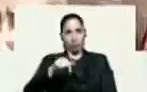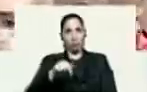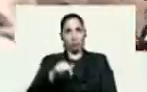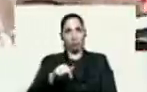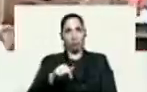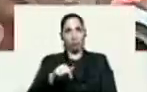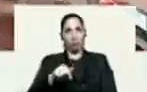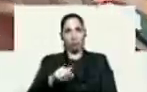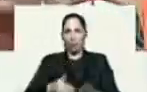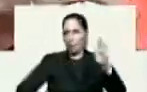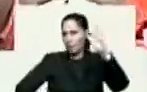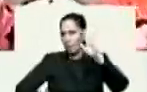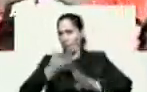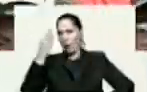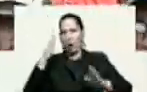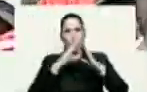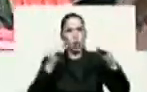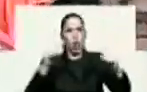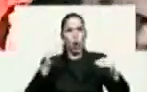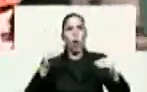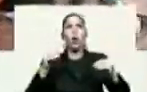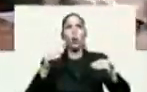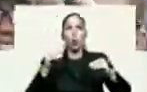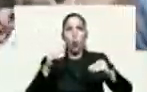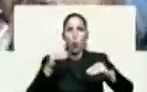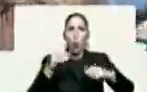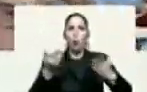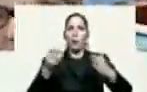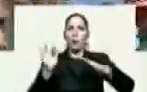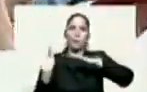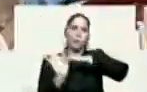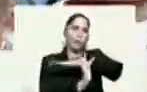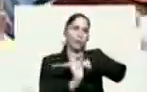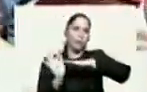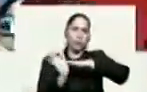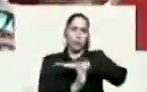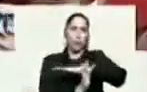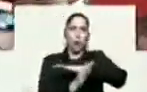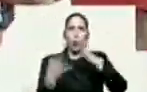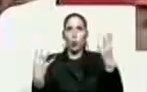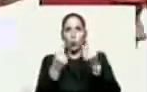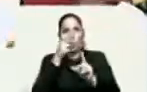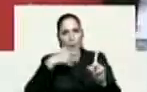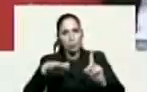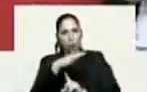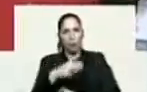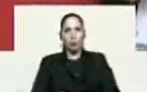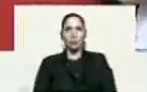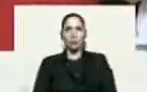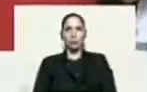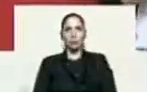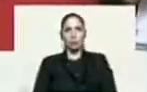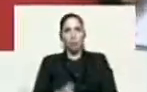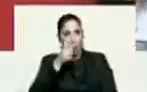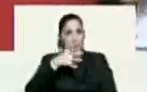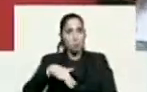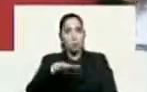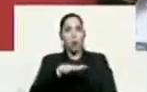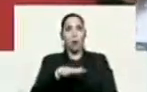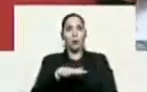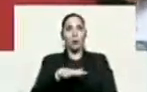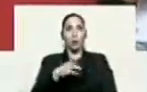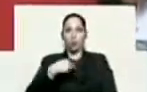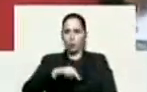que se fueron allá a todos los puntos de combate, junto al pueblo, como debe ser. Si el pueblo sufre, ahí